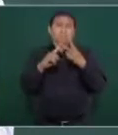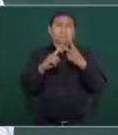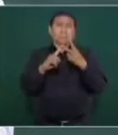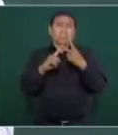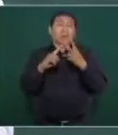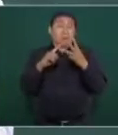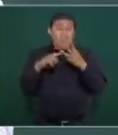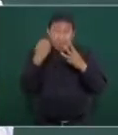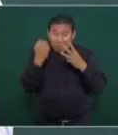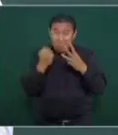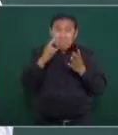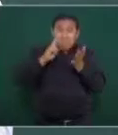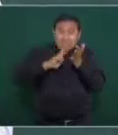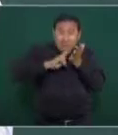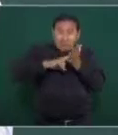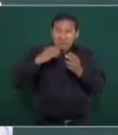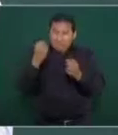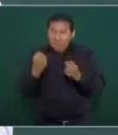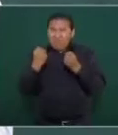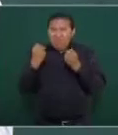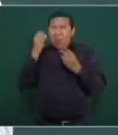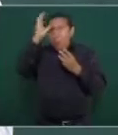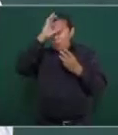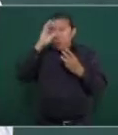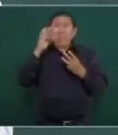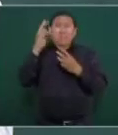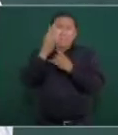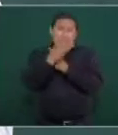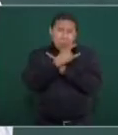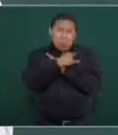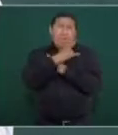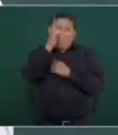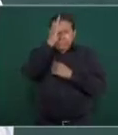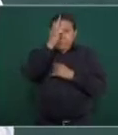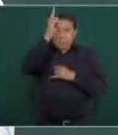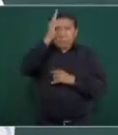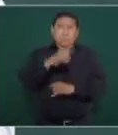y fortalecer valores culturales, morales, espirituales.